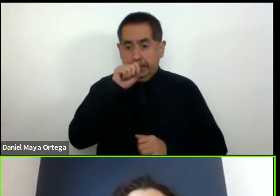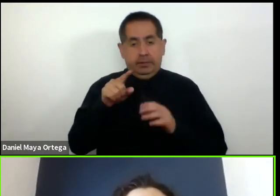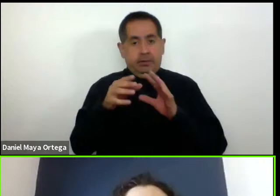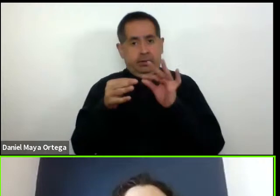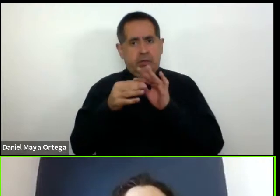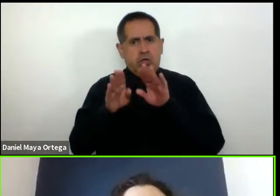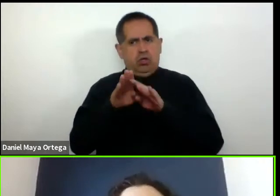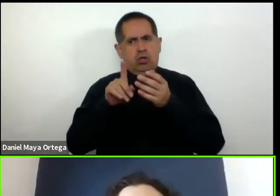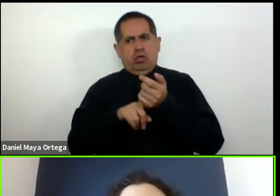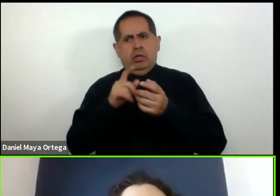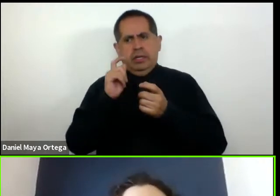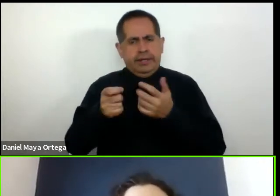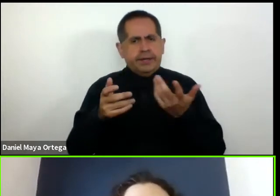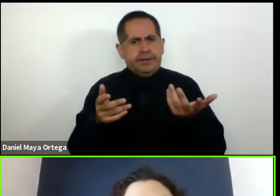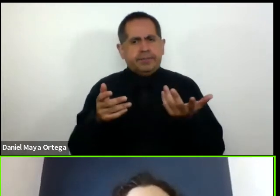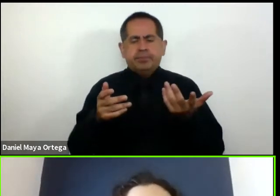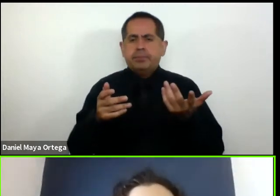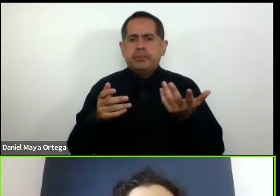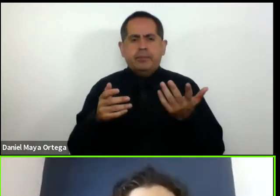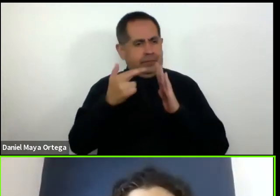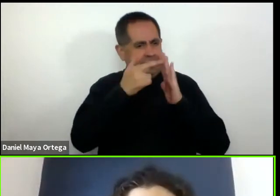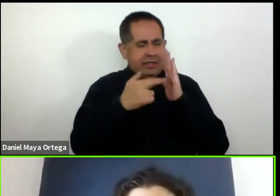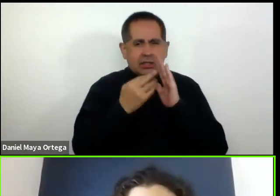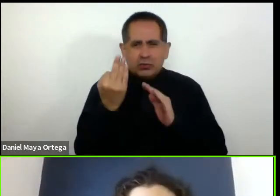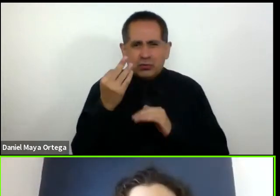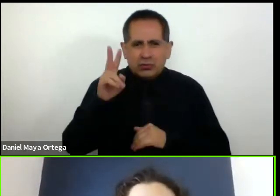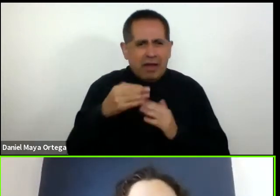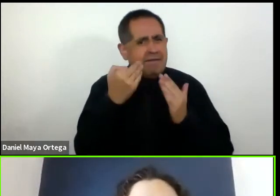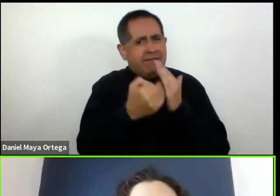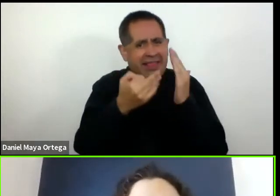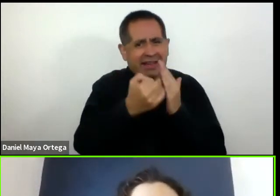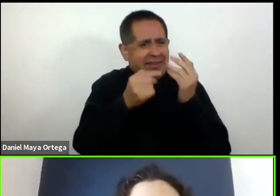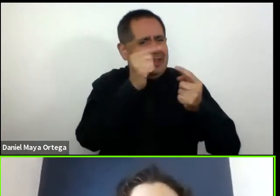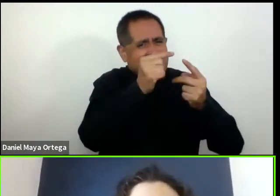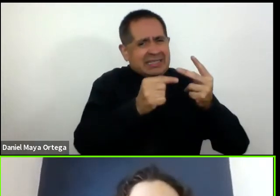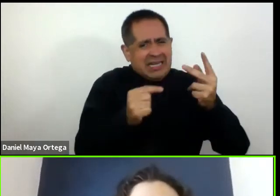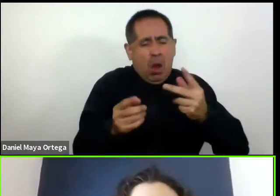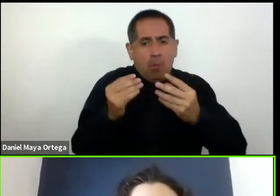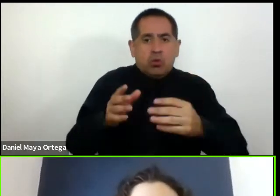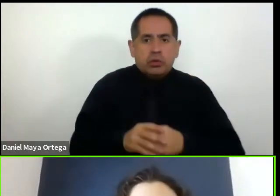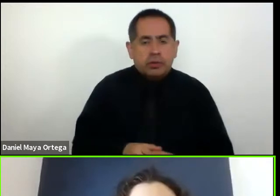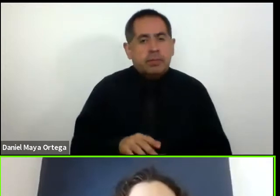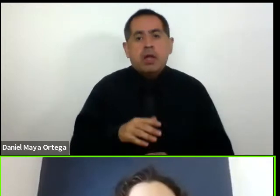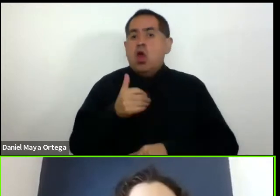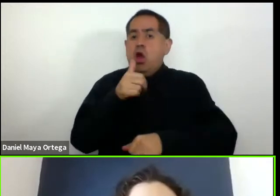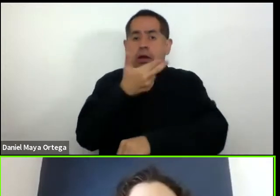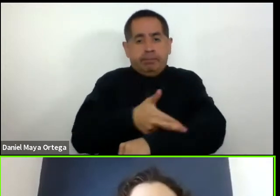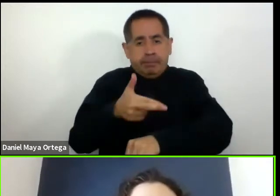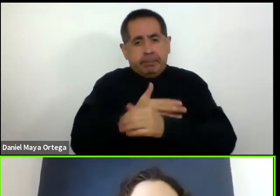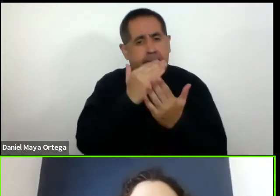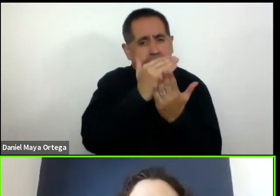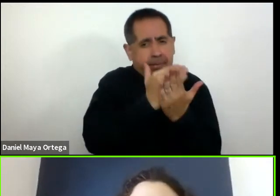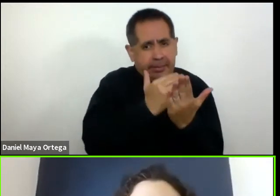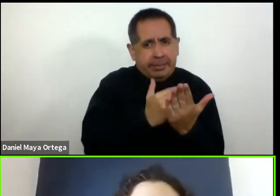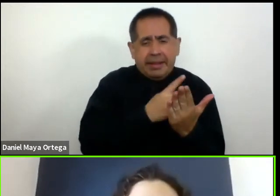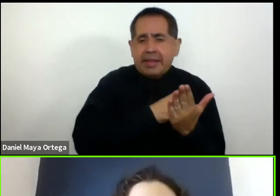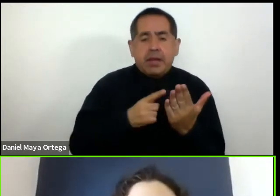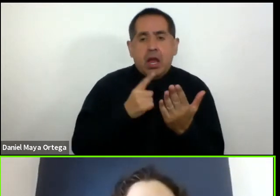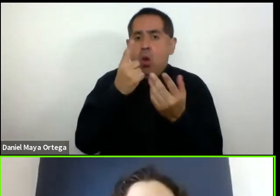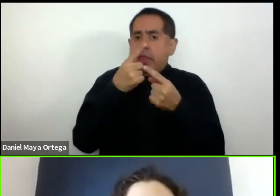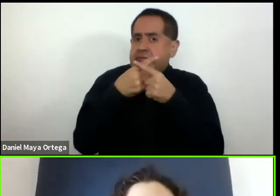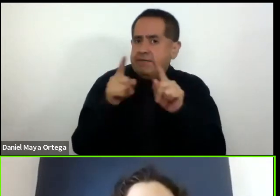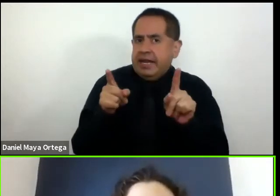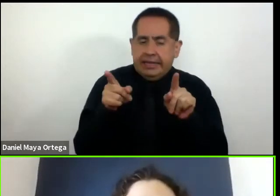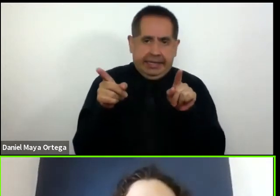justamente del aspecto sustantivo y las carencias que hay todavía ahí. En cuanto al aspecto procesal, bueno, habría que hacer una diferencia. Me